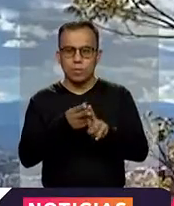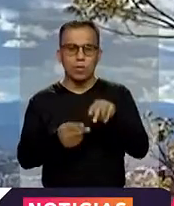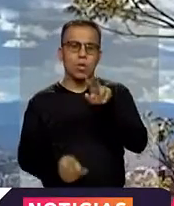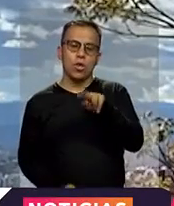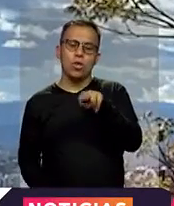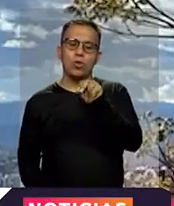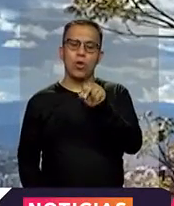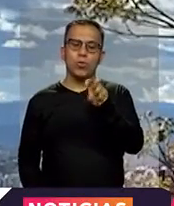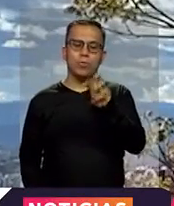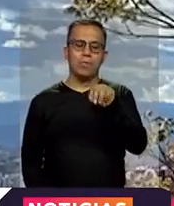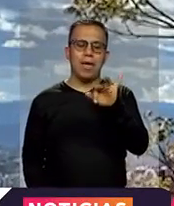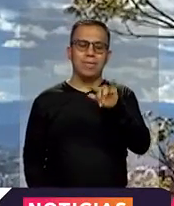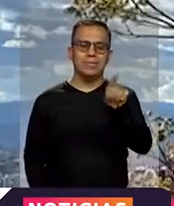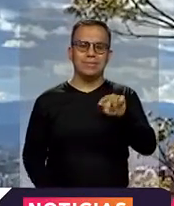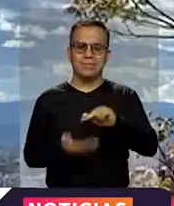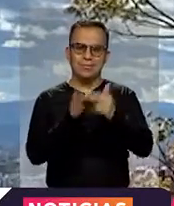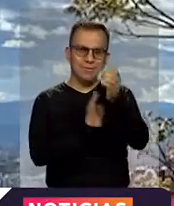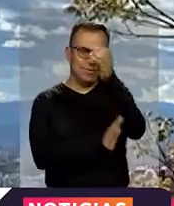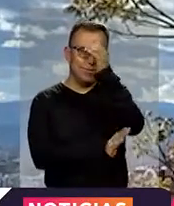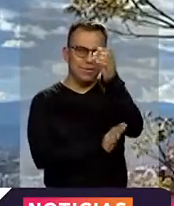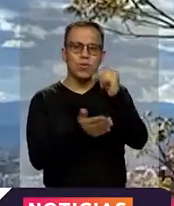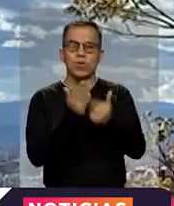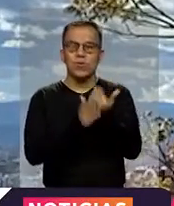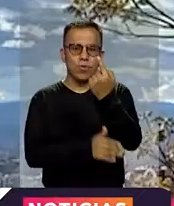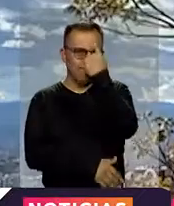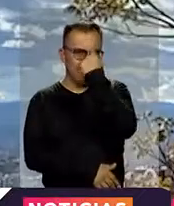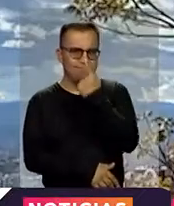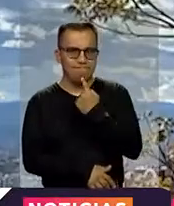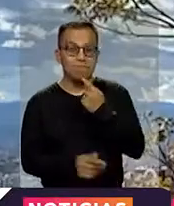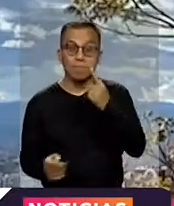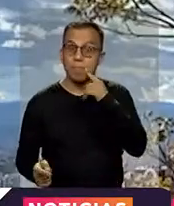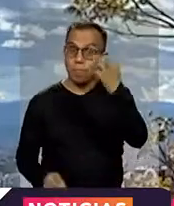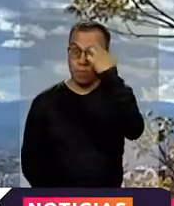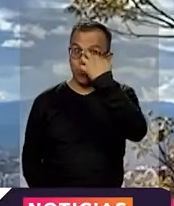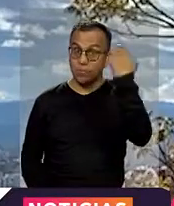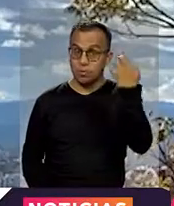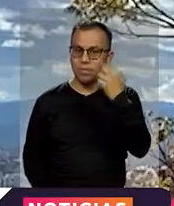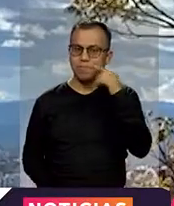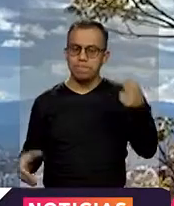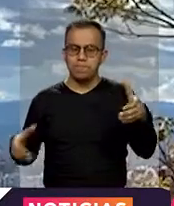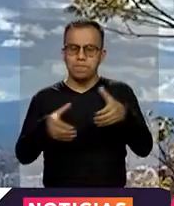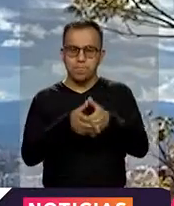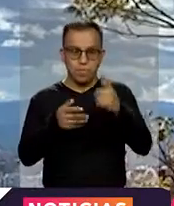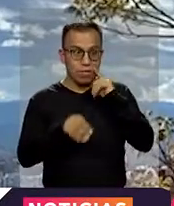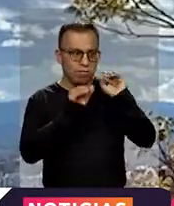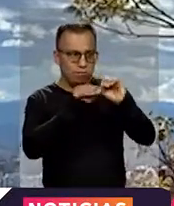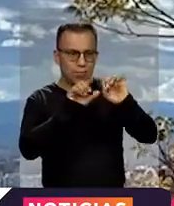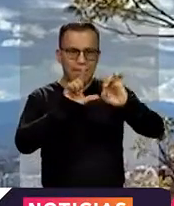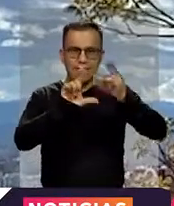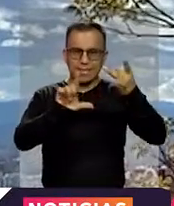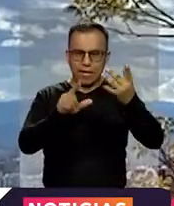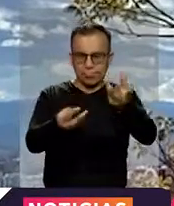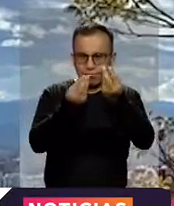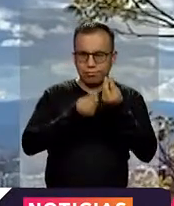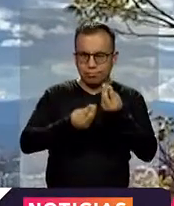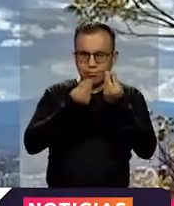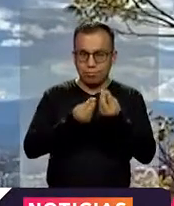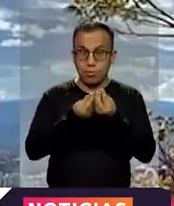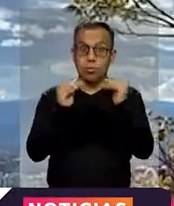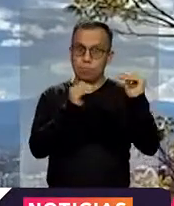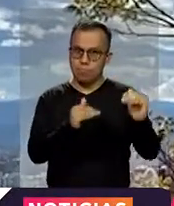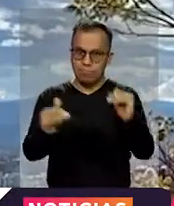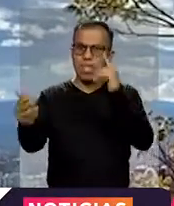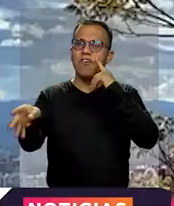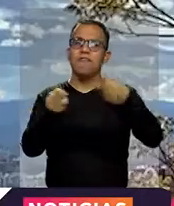nomads. Este concepto se refiere a un nuevo perfil de profesional alfabetizado digitalmente, con un alto nivel